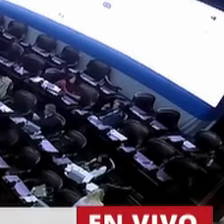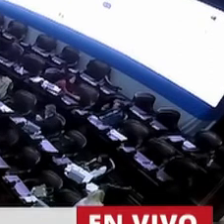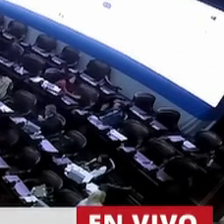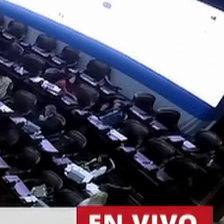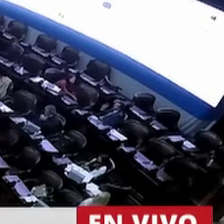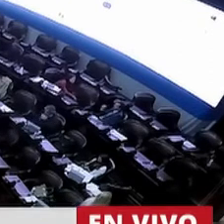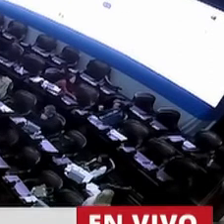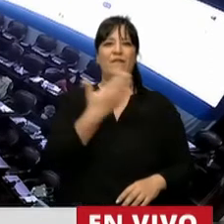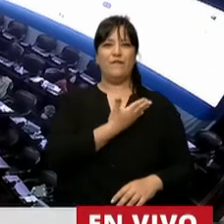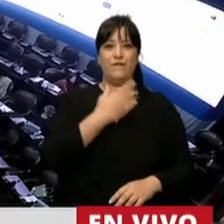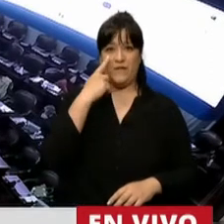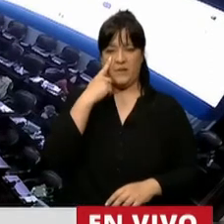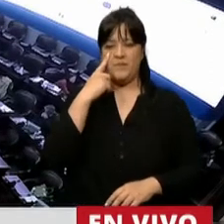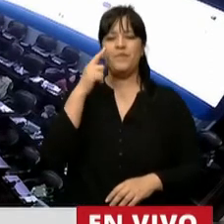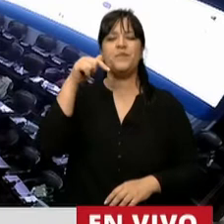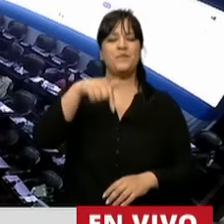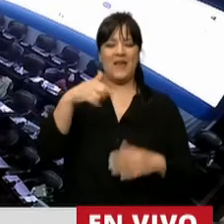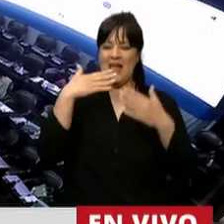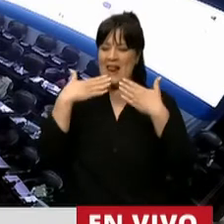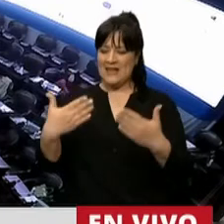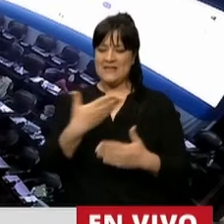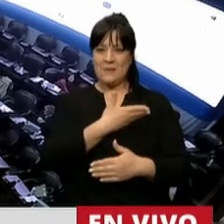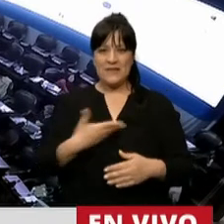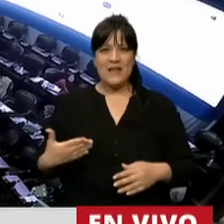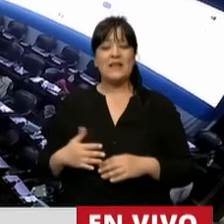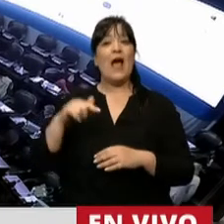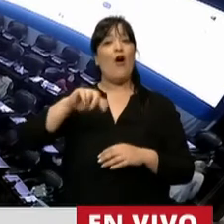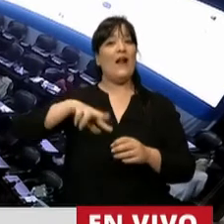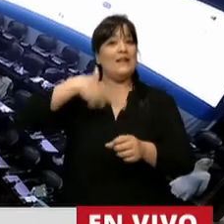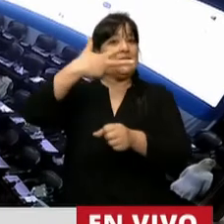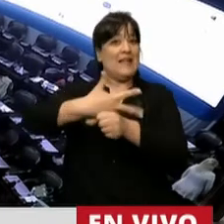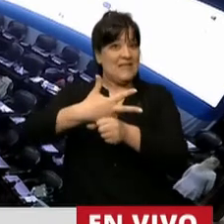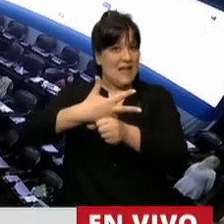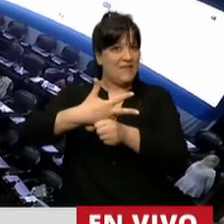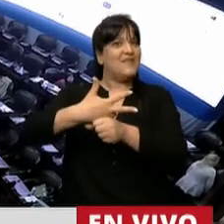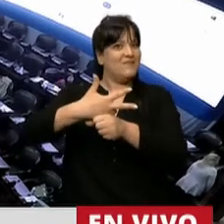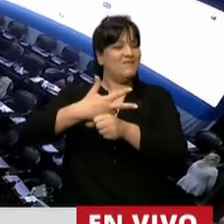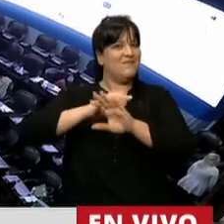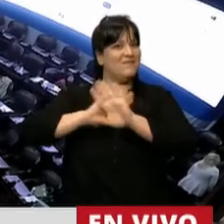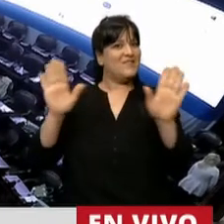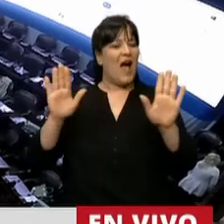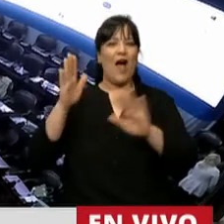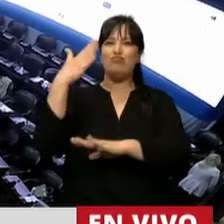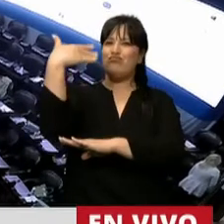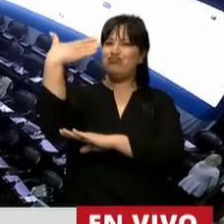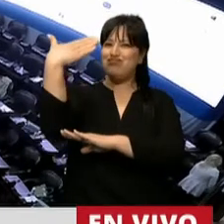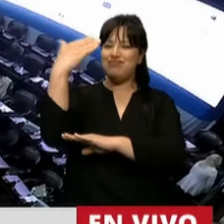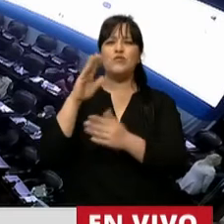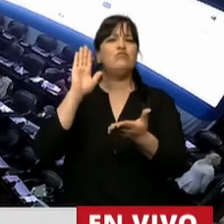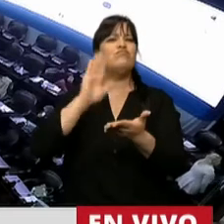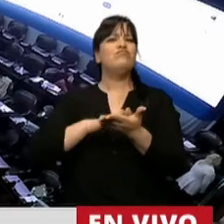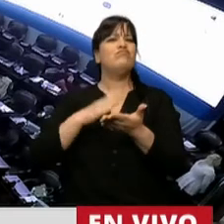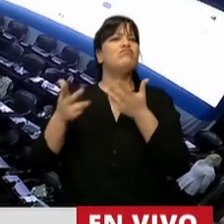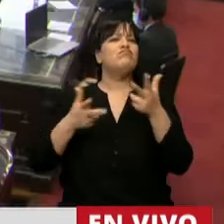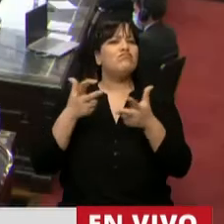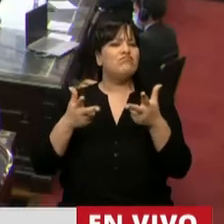Muchas gracias, señor presidente. Es la tercera vez que me toca en este recinto hablar sobre la